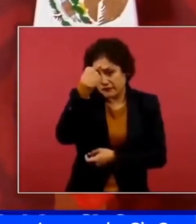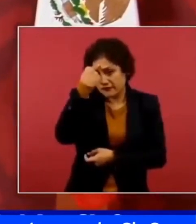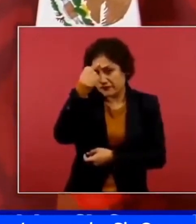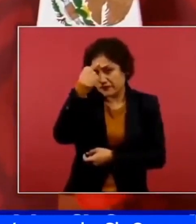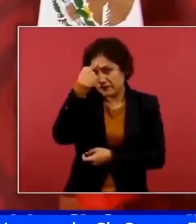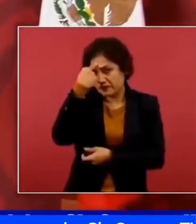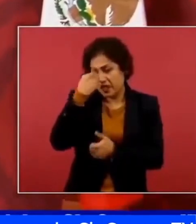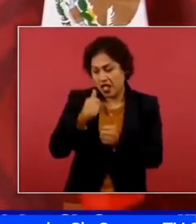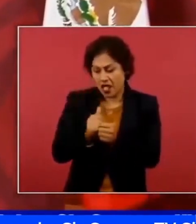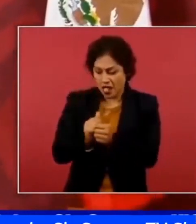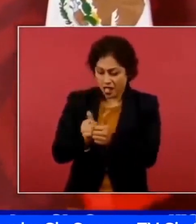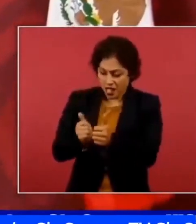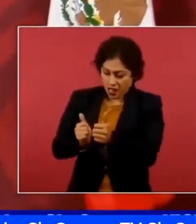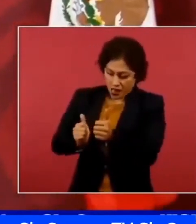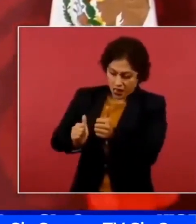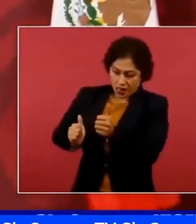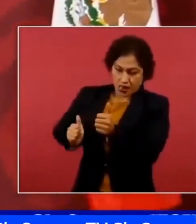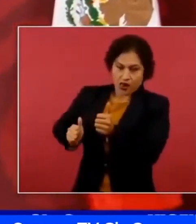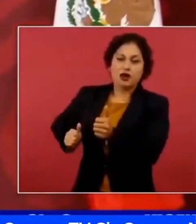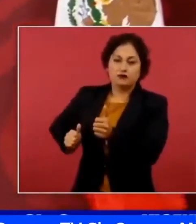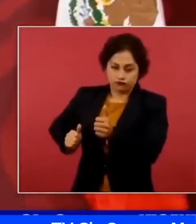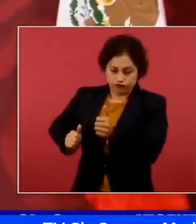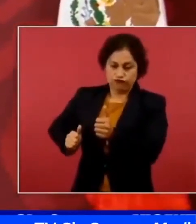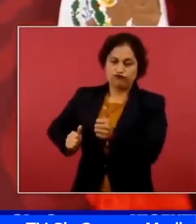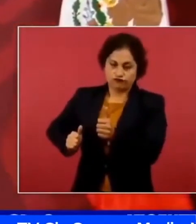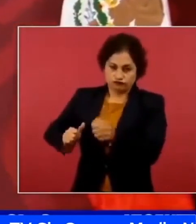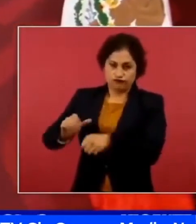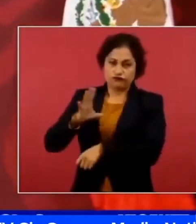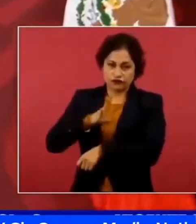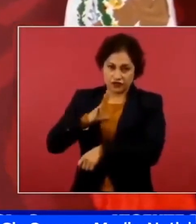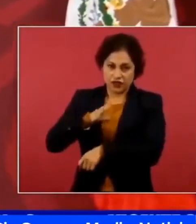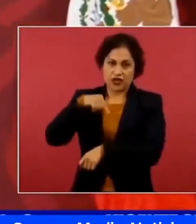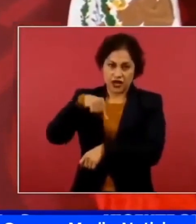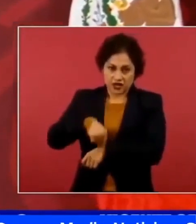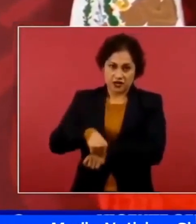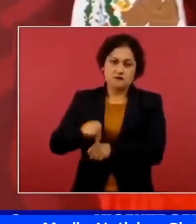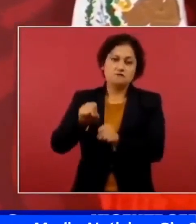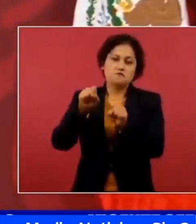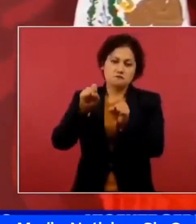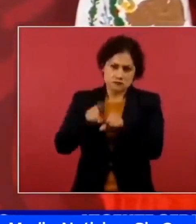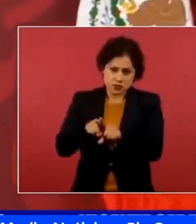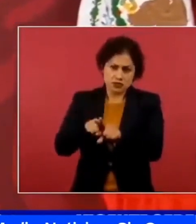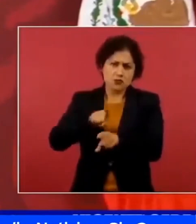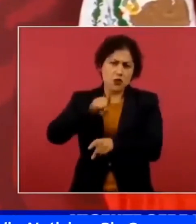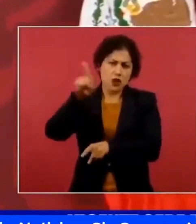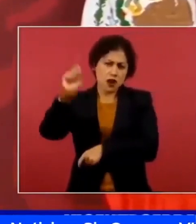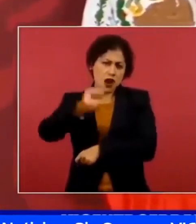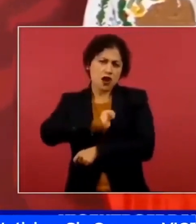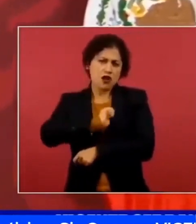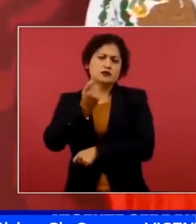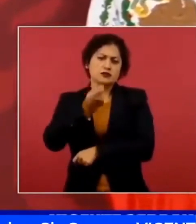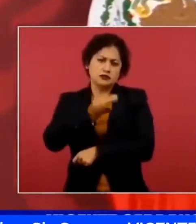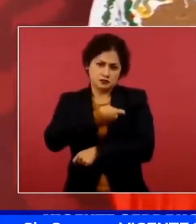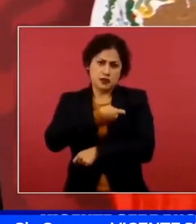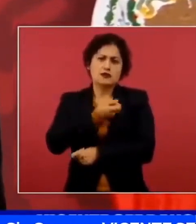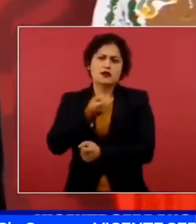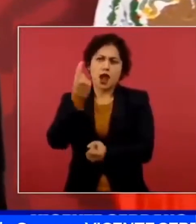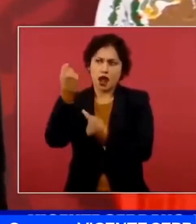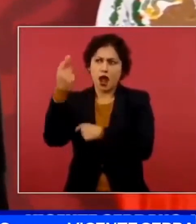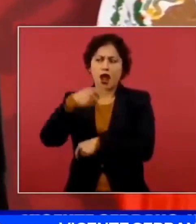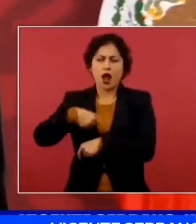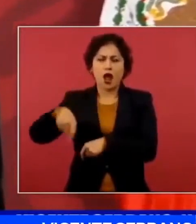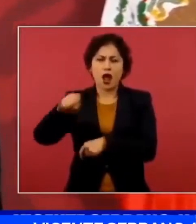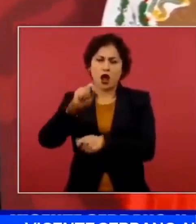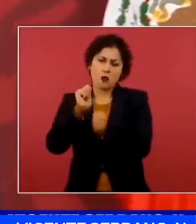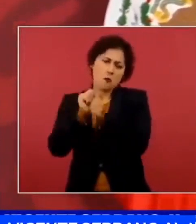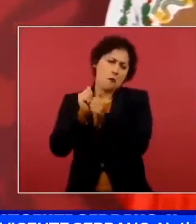muy atrasado, así también hay un pensamiento nuevo en España que tiene que ver